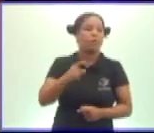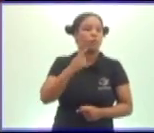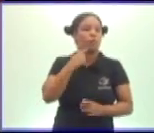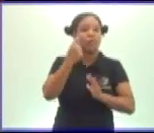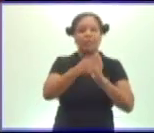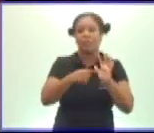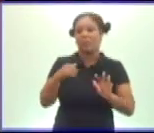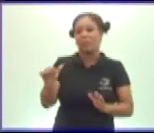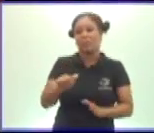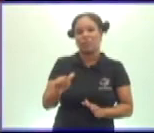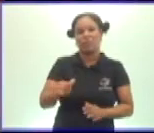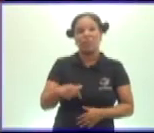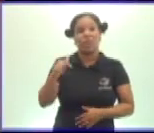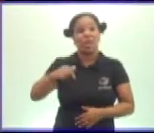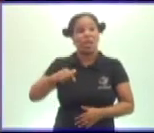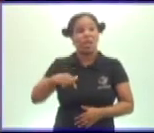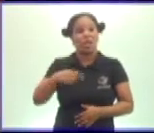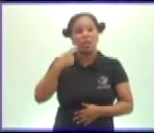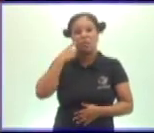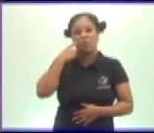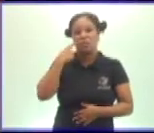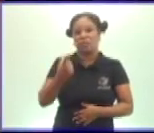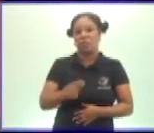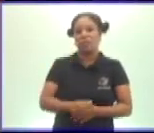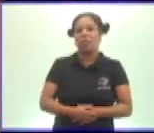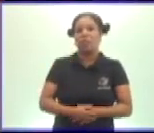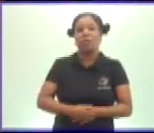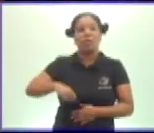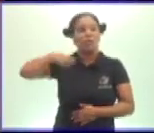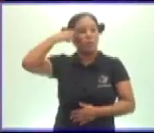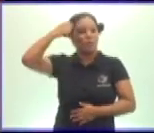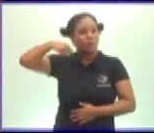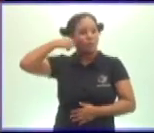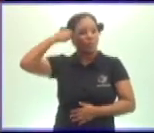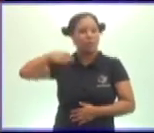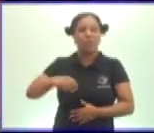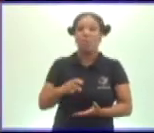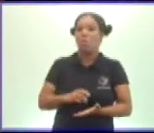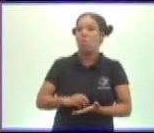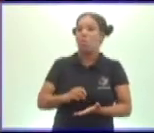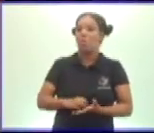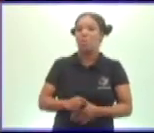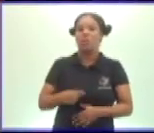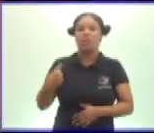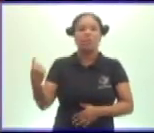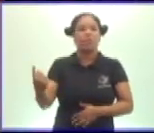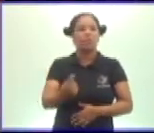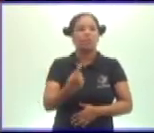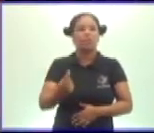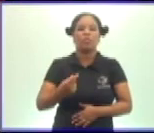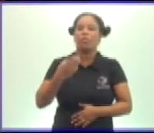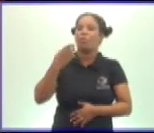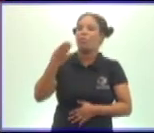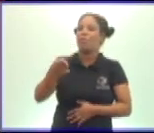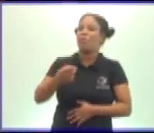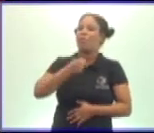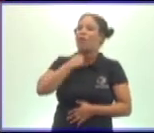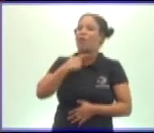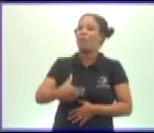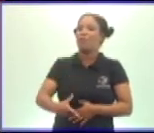continuación, nosotros vamos a poner un video donde nosotros vamos a poder